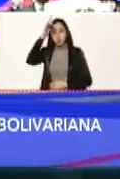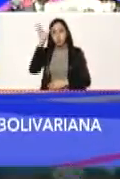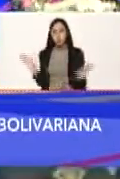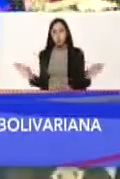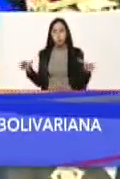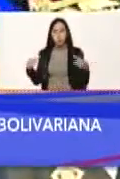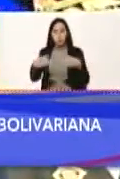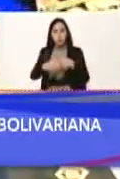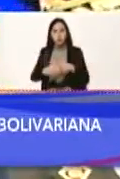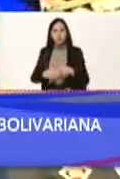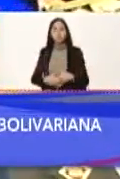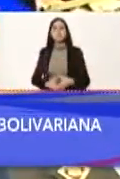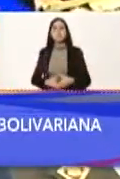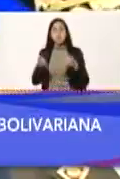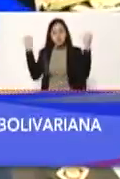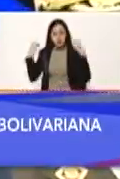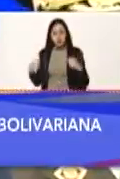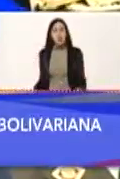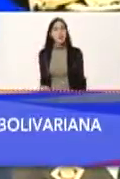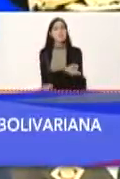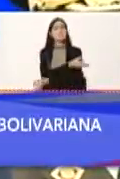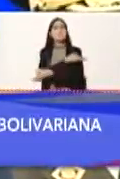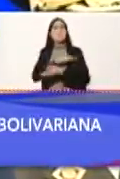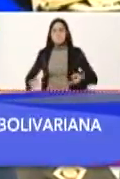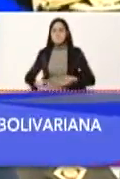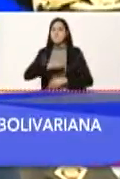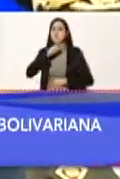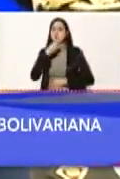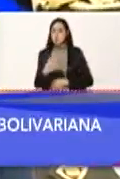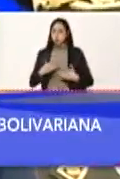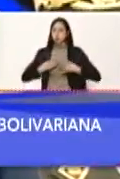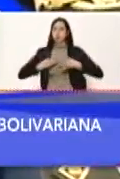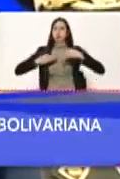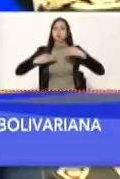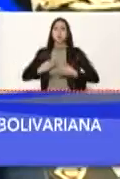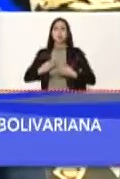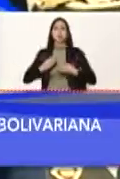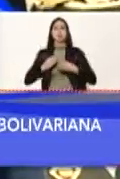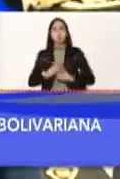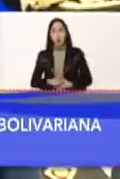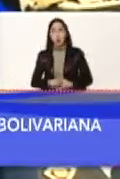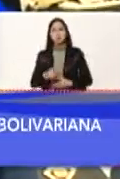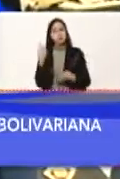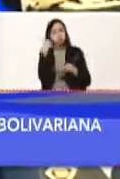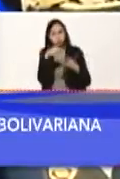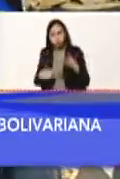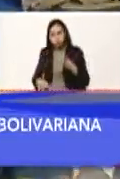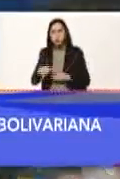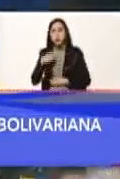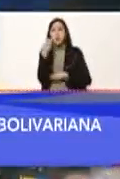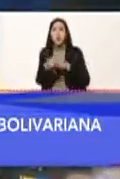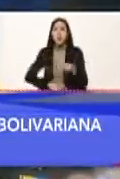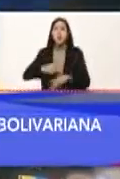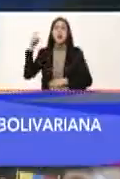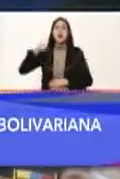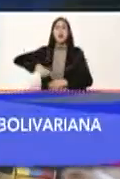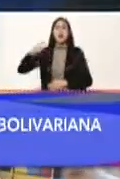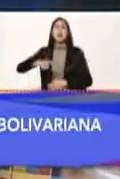bien entrenada, bien uniformada, bien equipada y bien